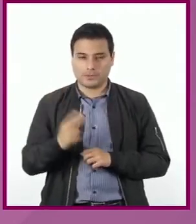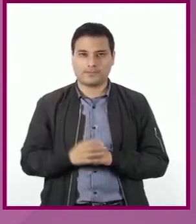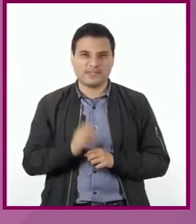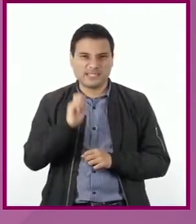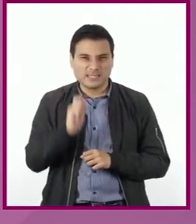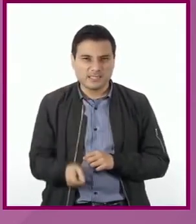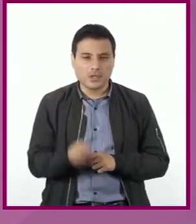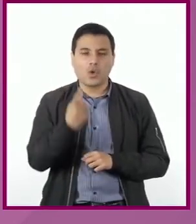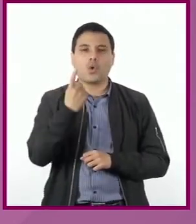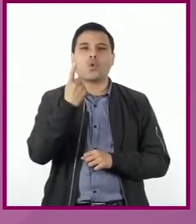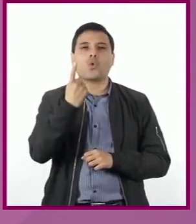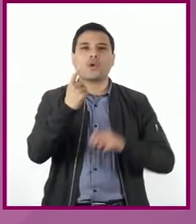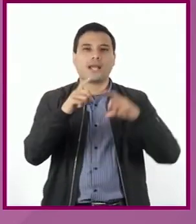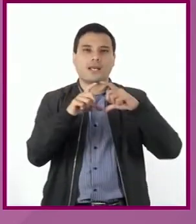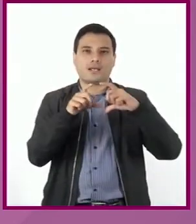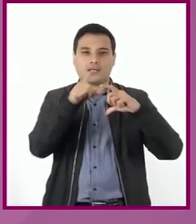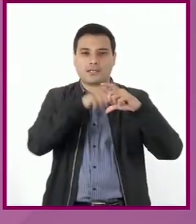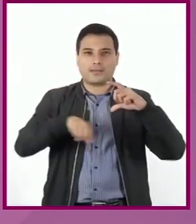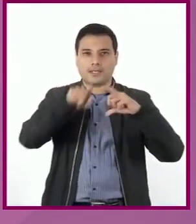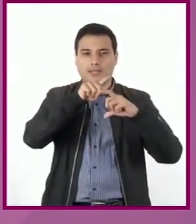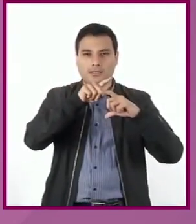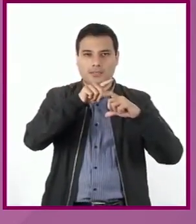media.